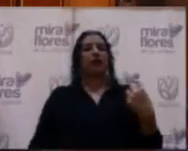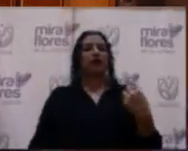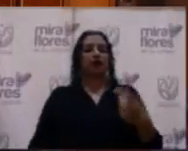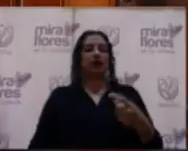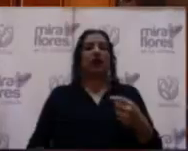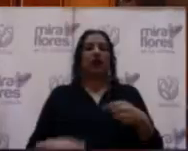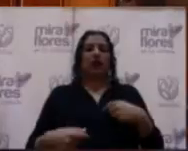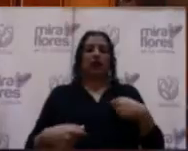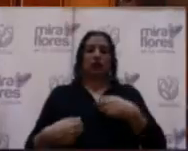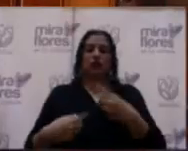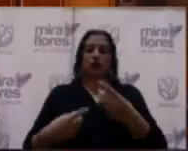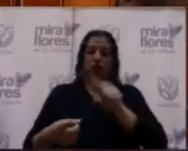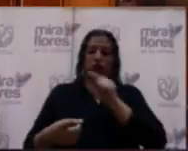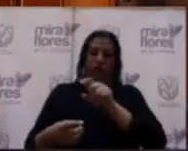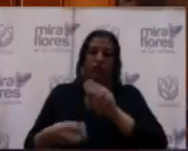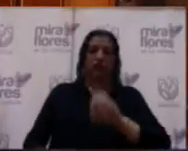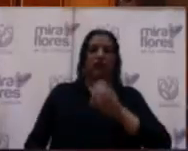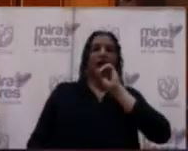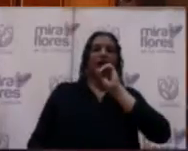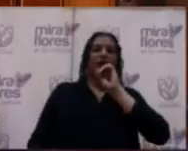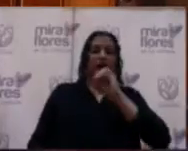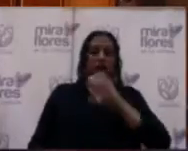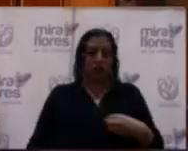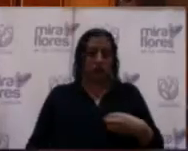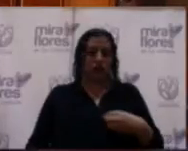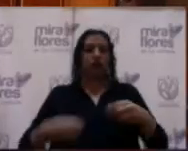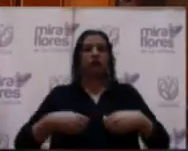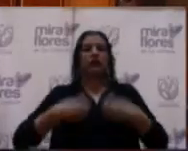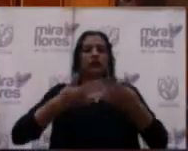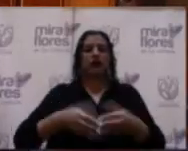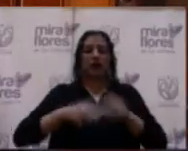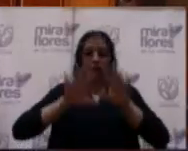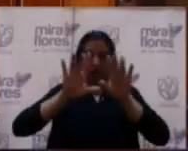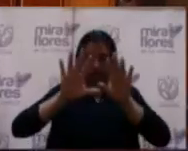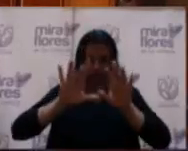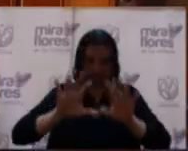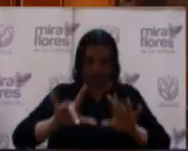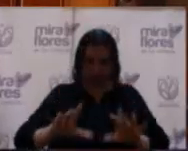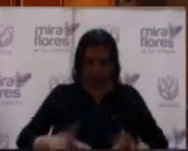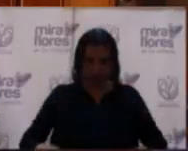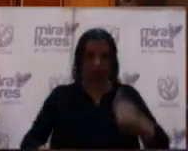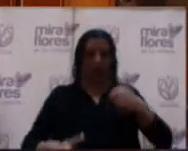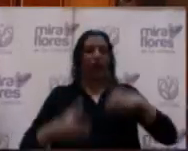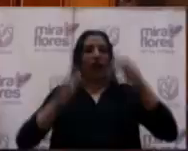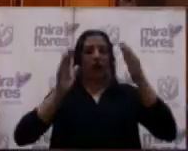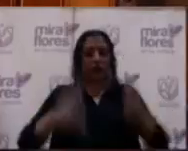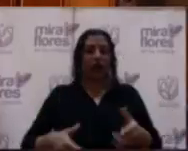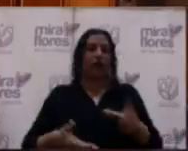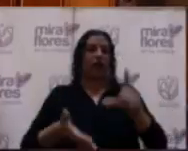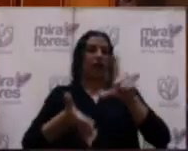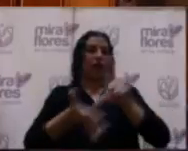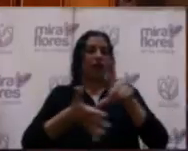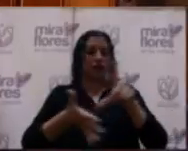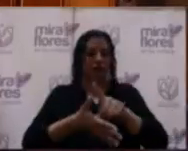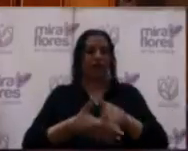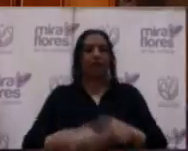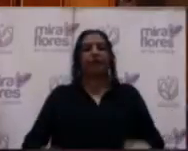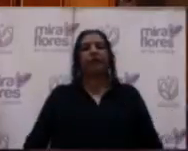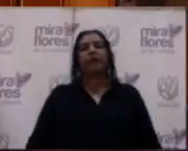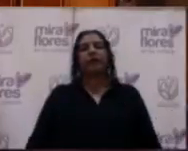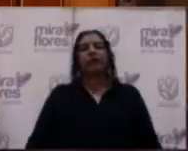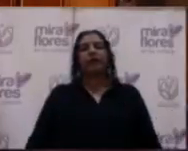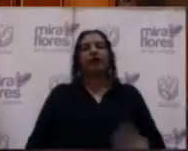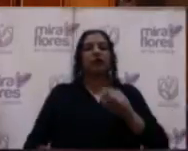a tomar su intervención y le vamos a hacer llegar una carta al alcalde metropolitano en función a